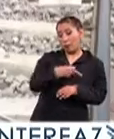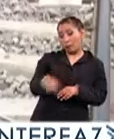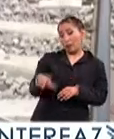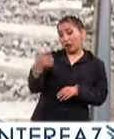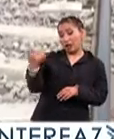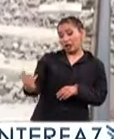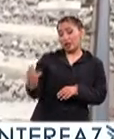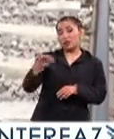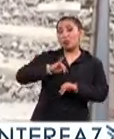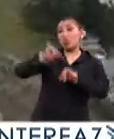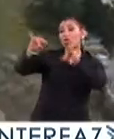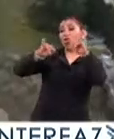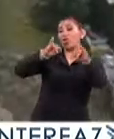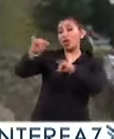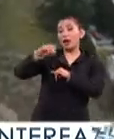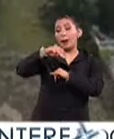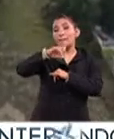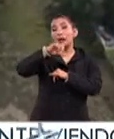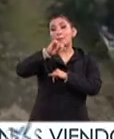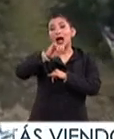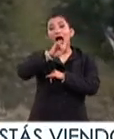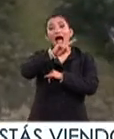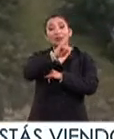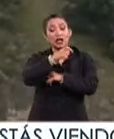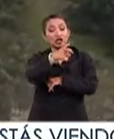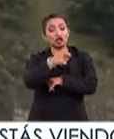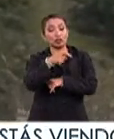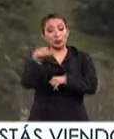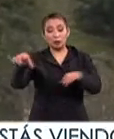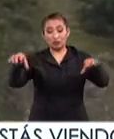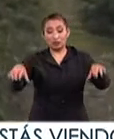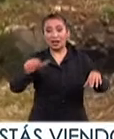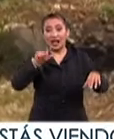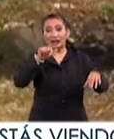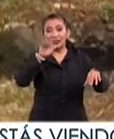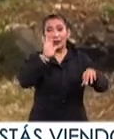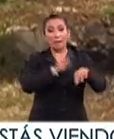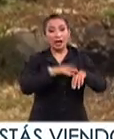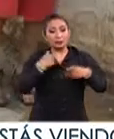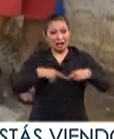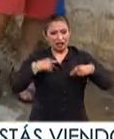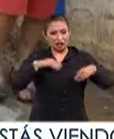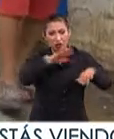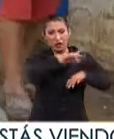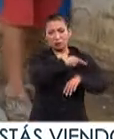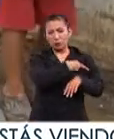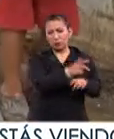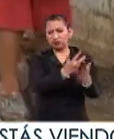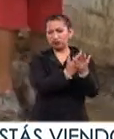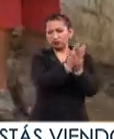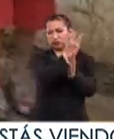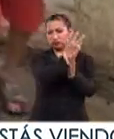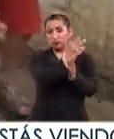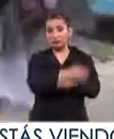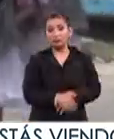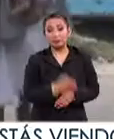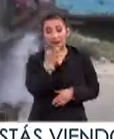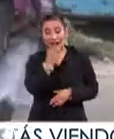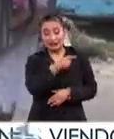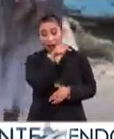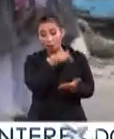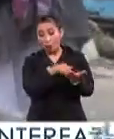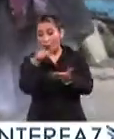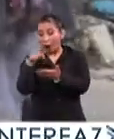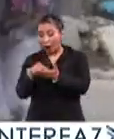pobreza y ruralidad. Milpa Alta y Xochimilco son las alcaldías con mayor población en pobreza extrema. En este